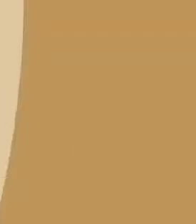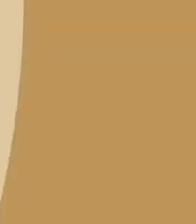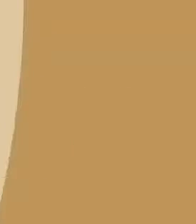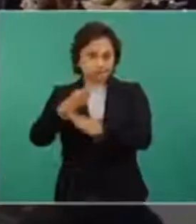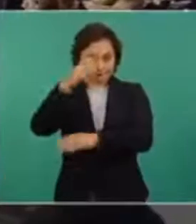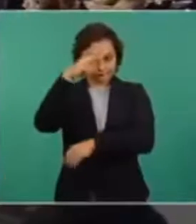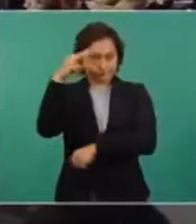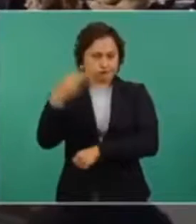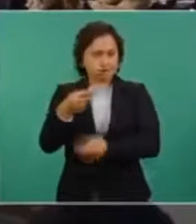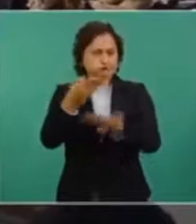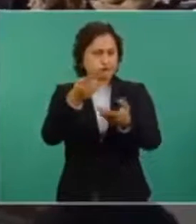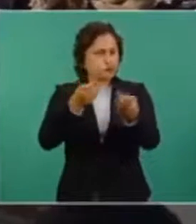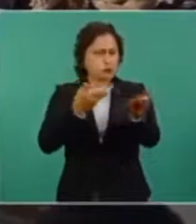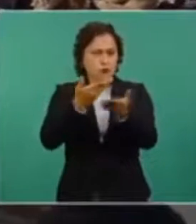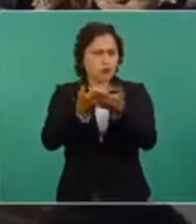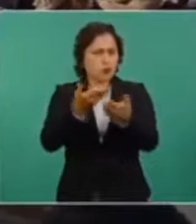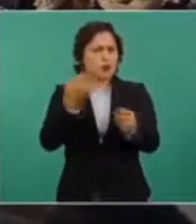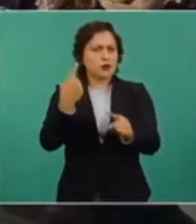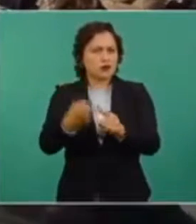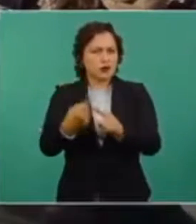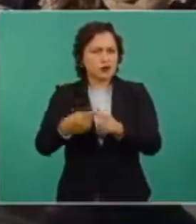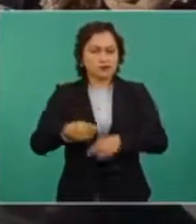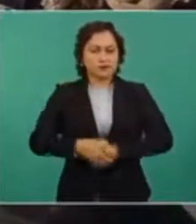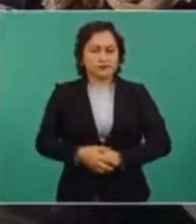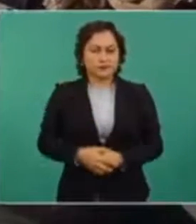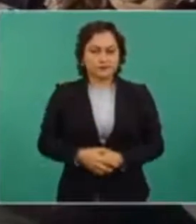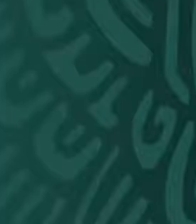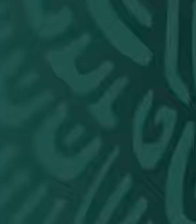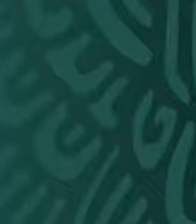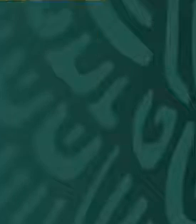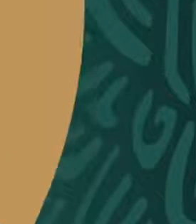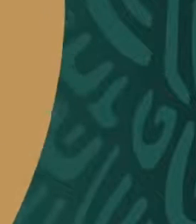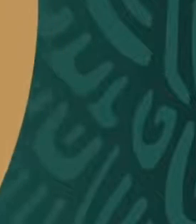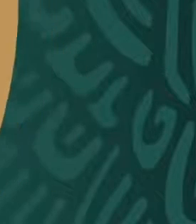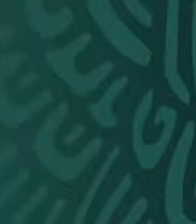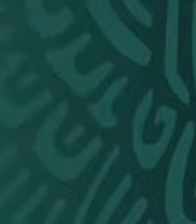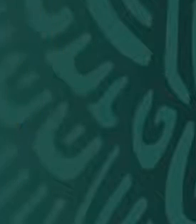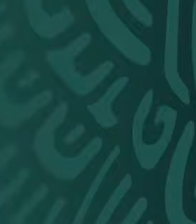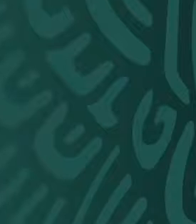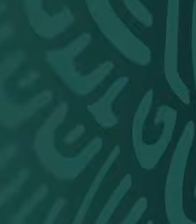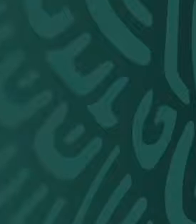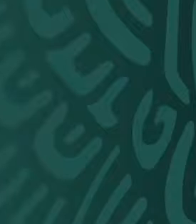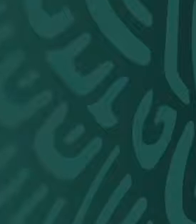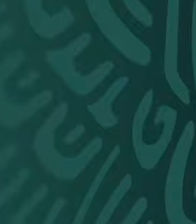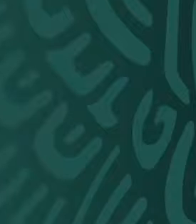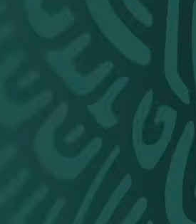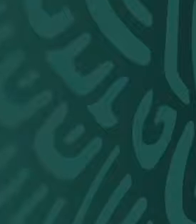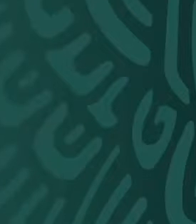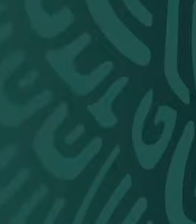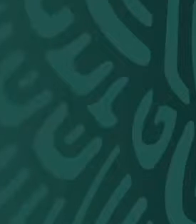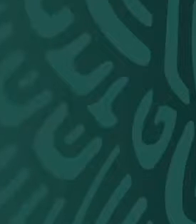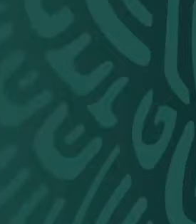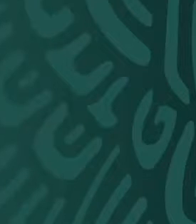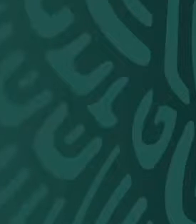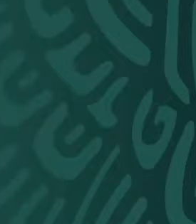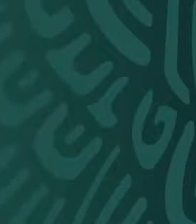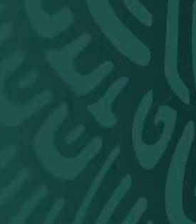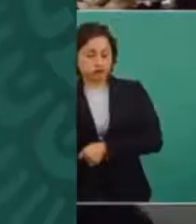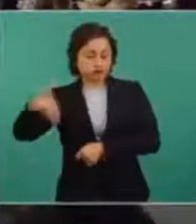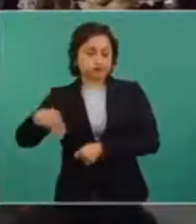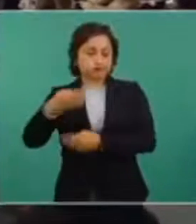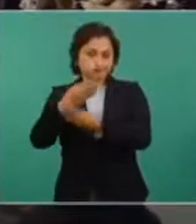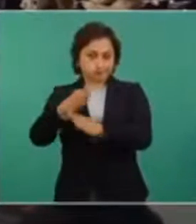carboeléctricas. El presidente de la República reveló que hará una nueva propuesta para el cargo de gobernador del Banco de